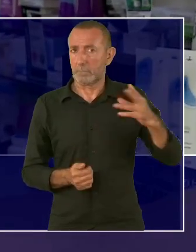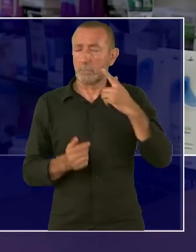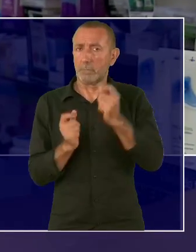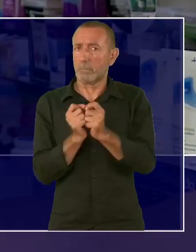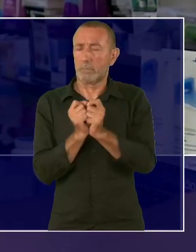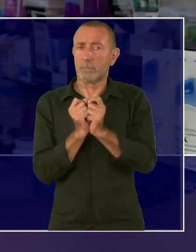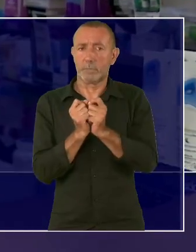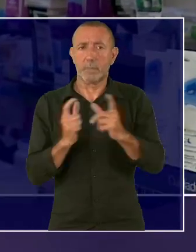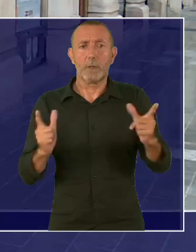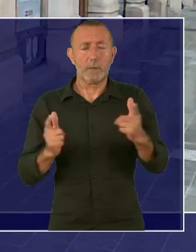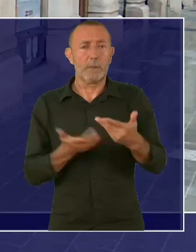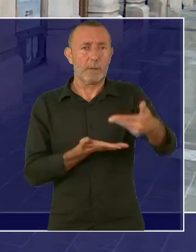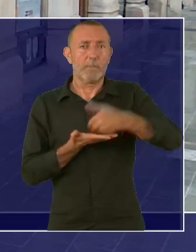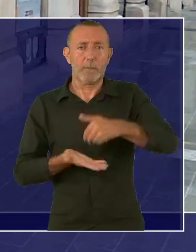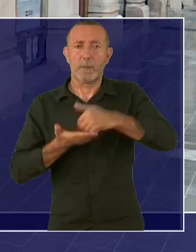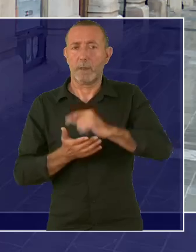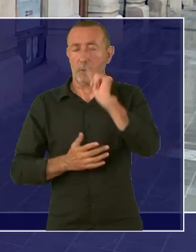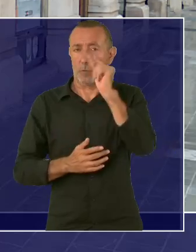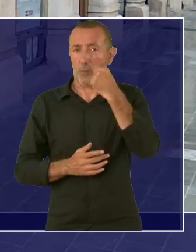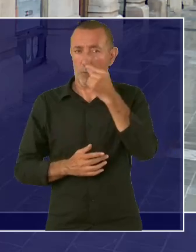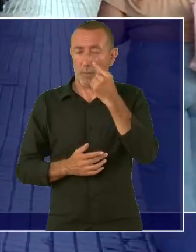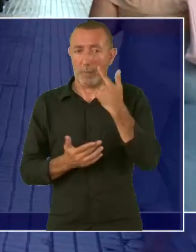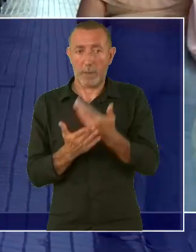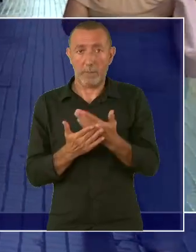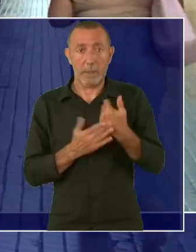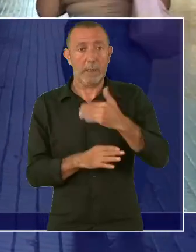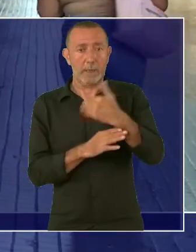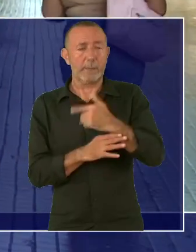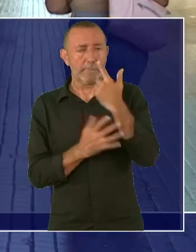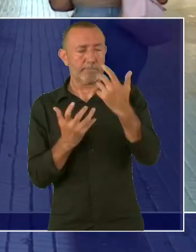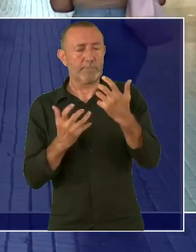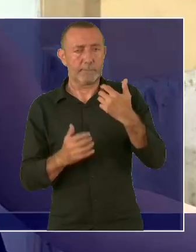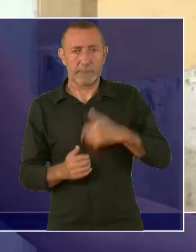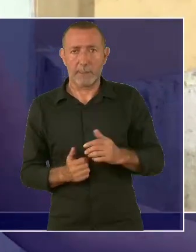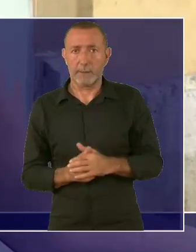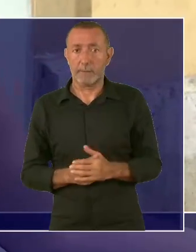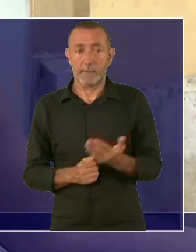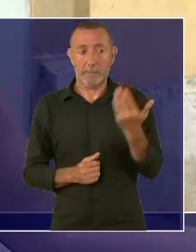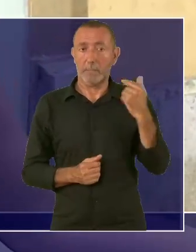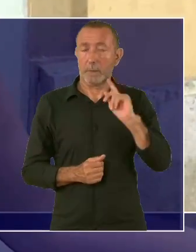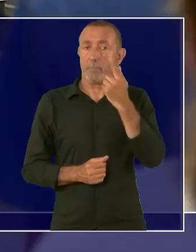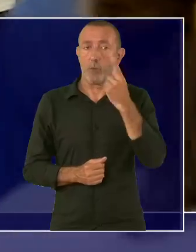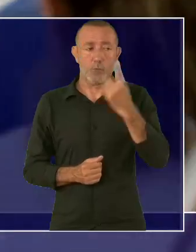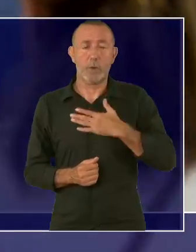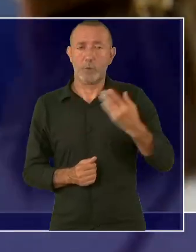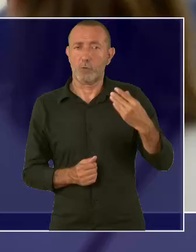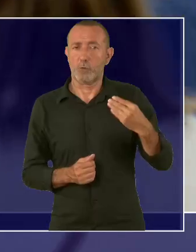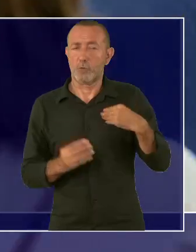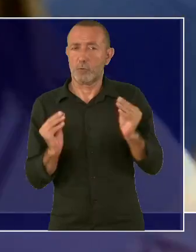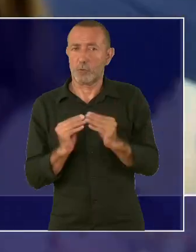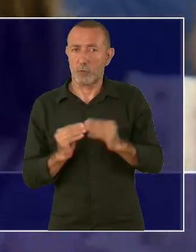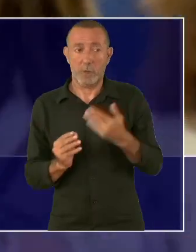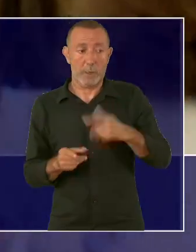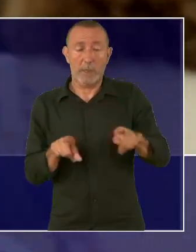demanda de este producto. En la calle ya se nota. Recientemente sí, un caso de una sobrina. Pues mi hermano y mi cuñada. Y los expertos